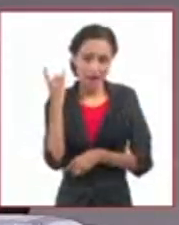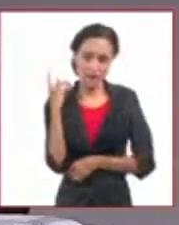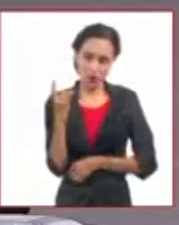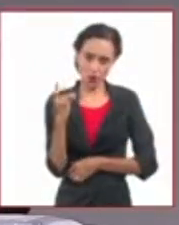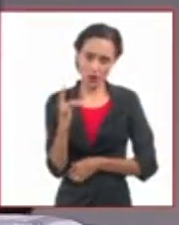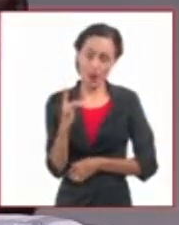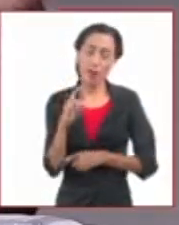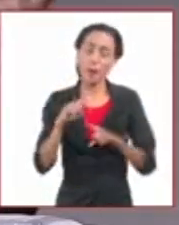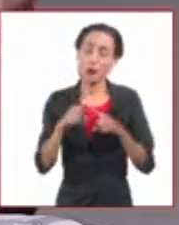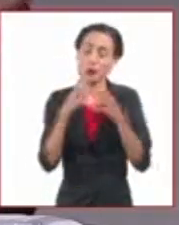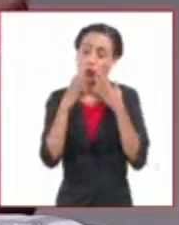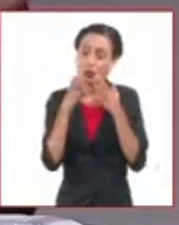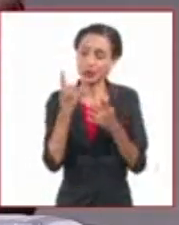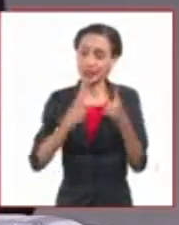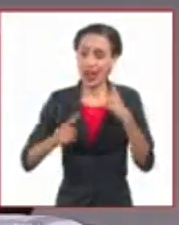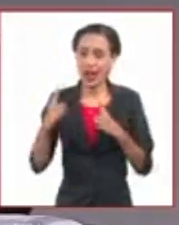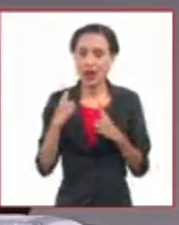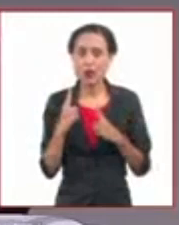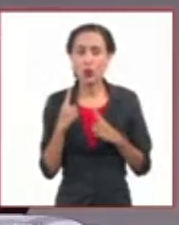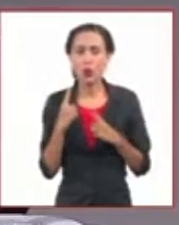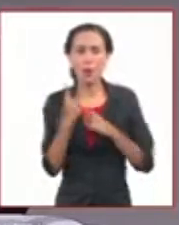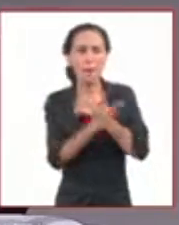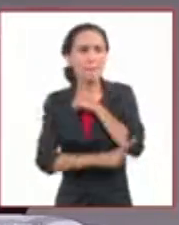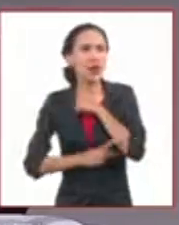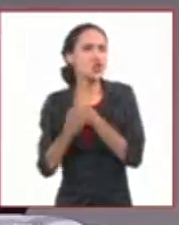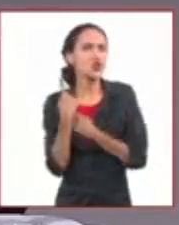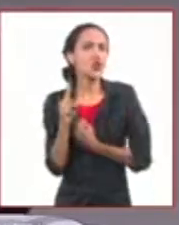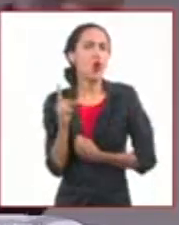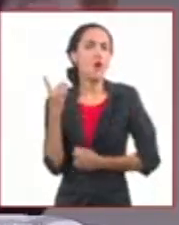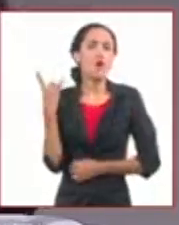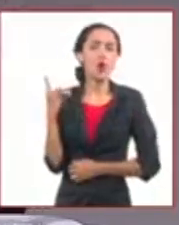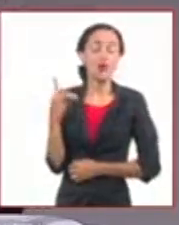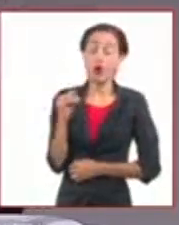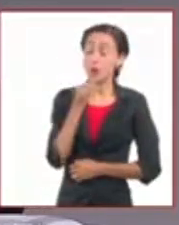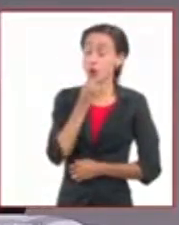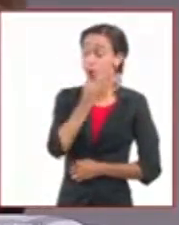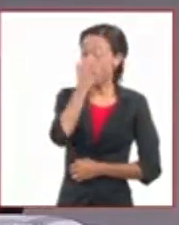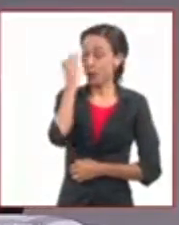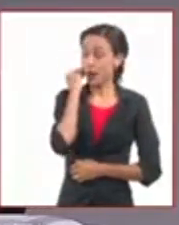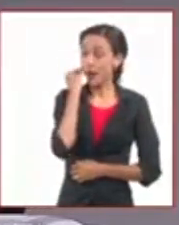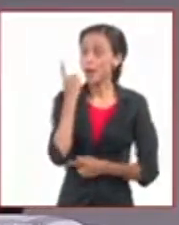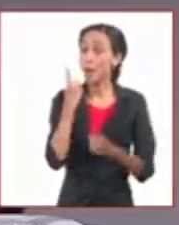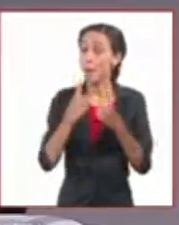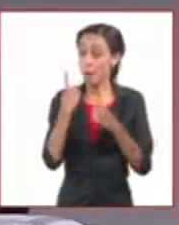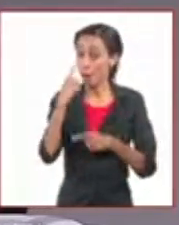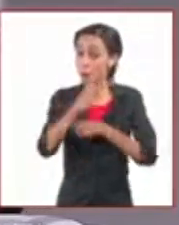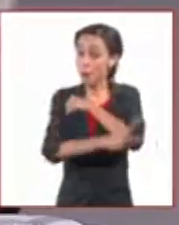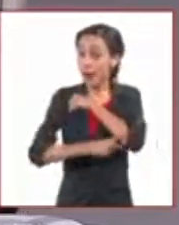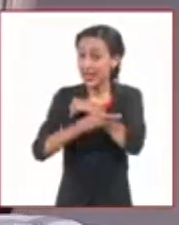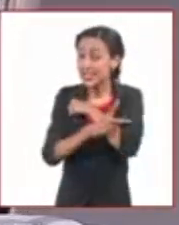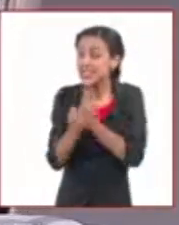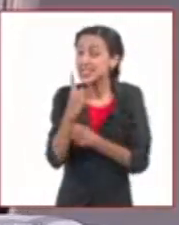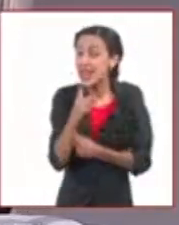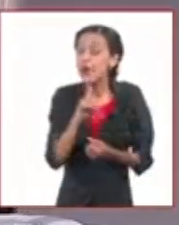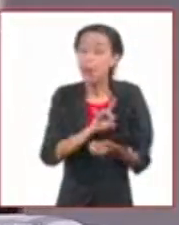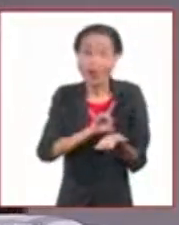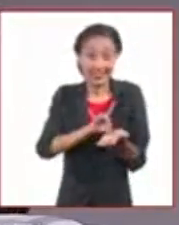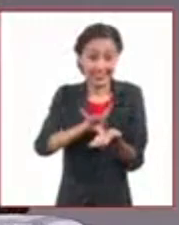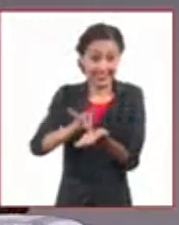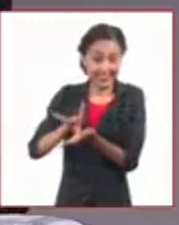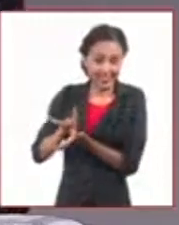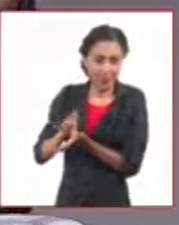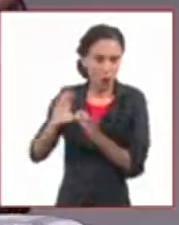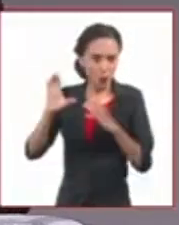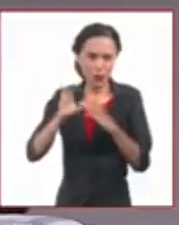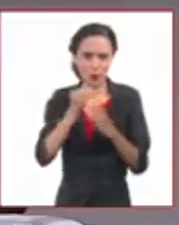algo no sólo en bolivia no podemos olvidar el caso de otro de los países o sea de uno de los países excluidos de esta cumbre